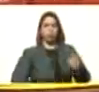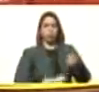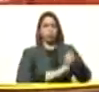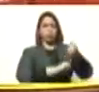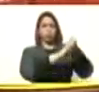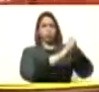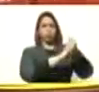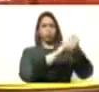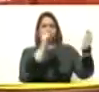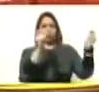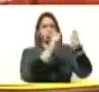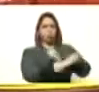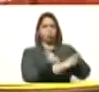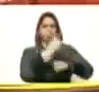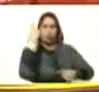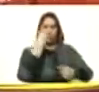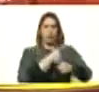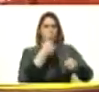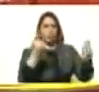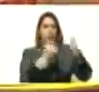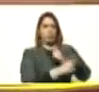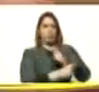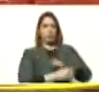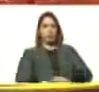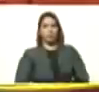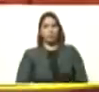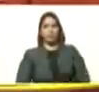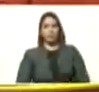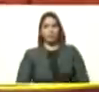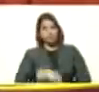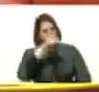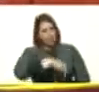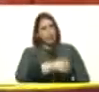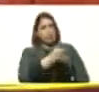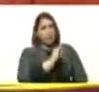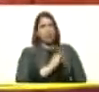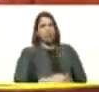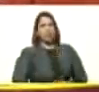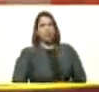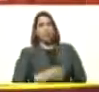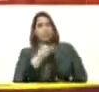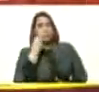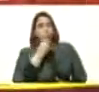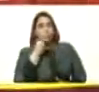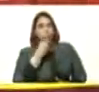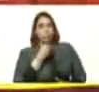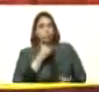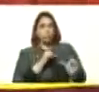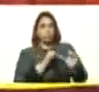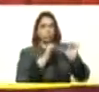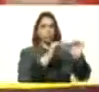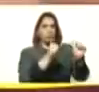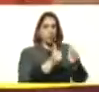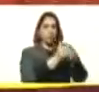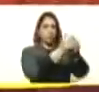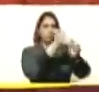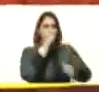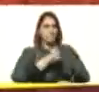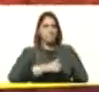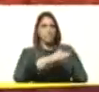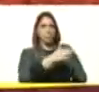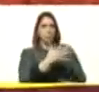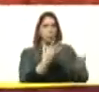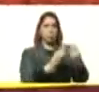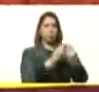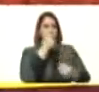vamos a cambiar todo lo que tengamos que cambiar, presidente. Aquí está una juventud que se ha mantenido al lado del pueblo, con